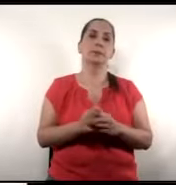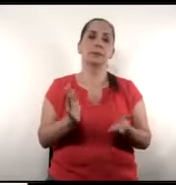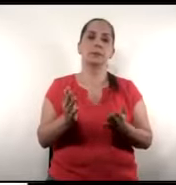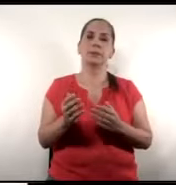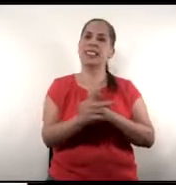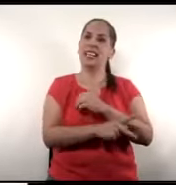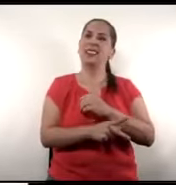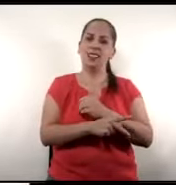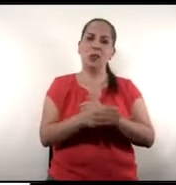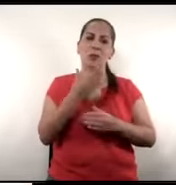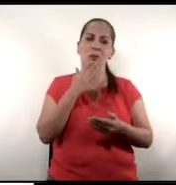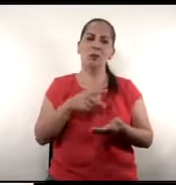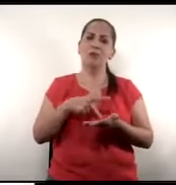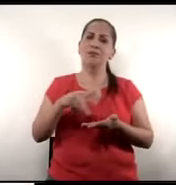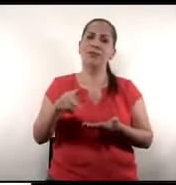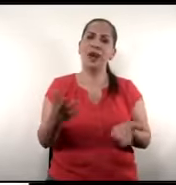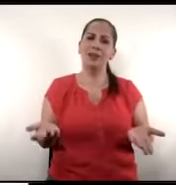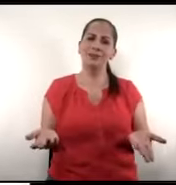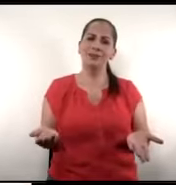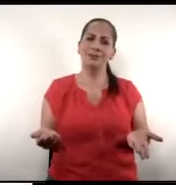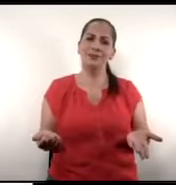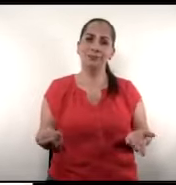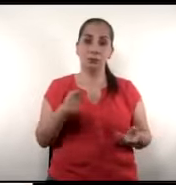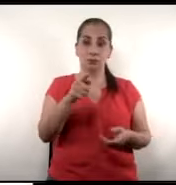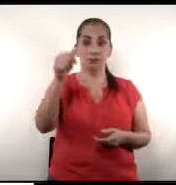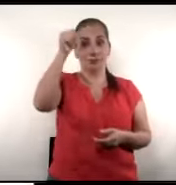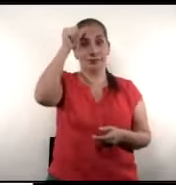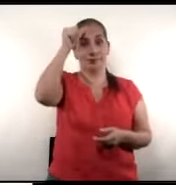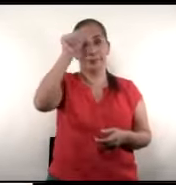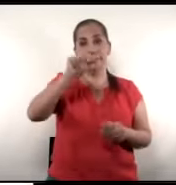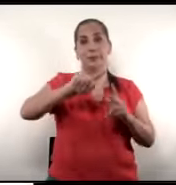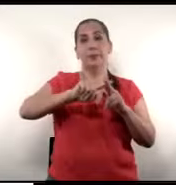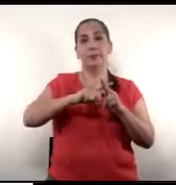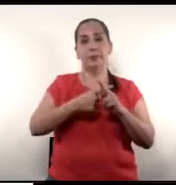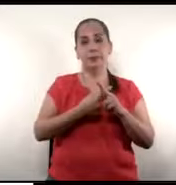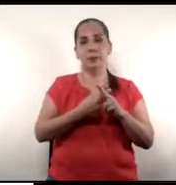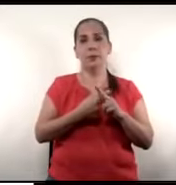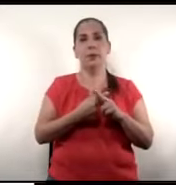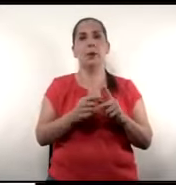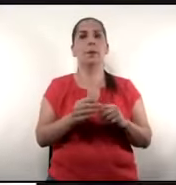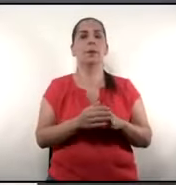es muy mala paga. Entonces, si usted recuerda, cuando empezaron a revelar